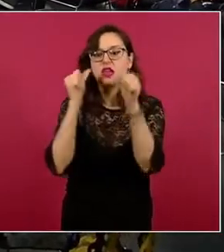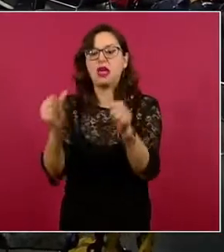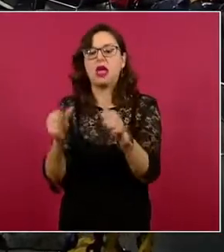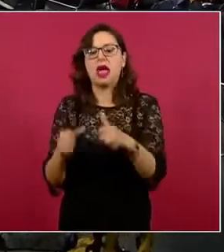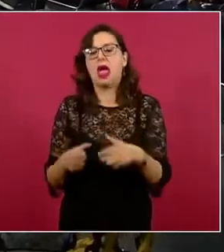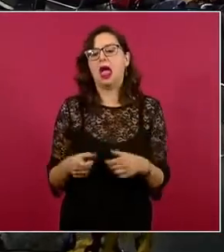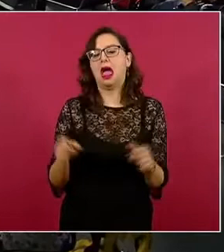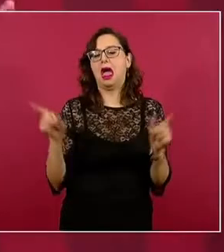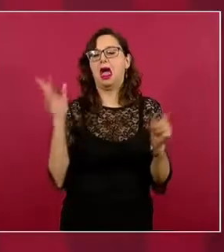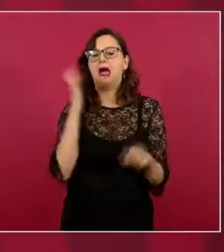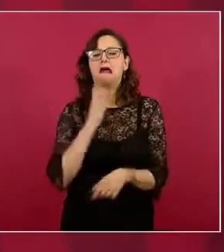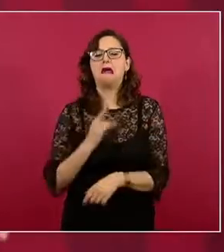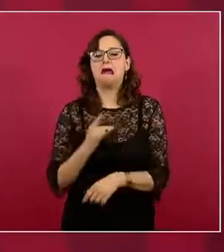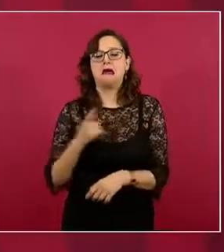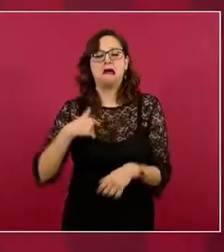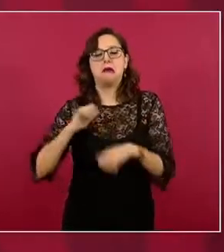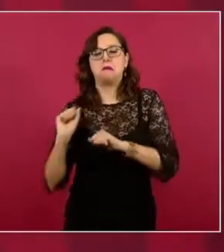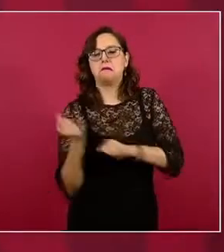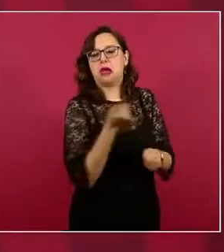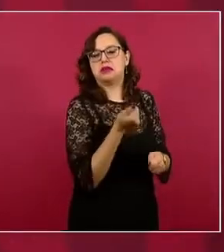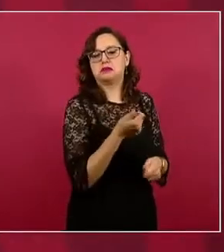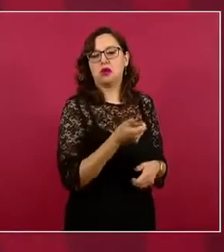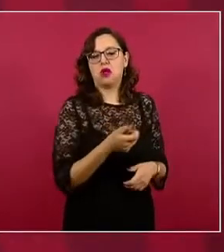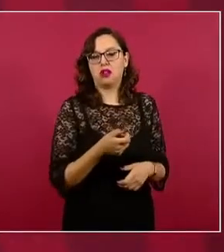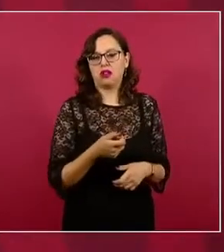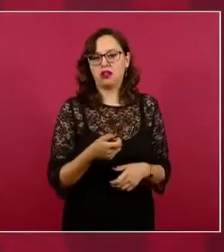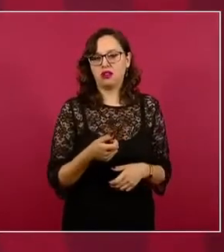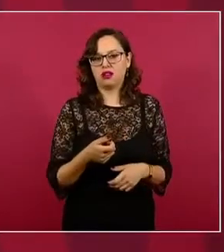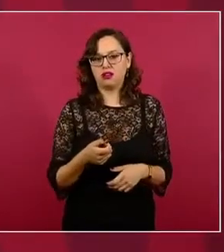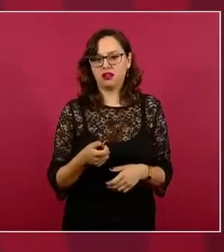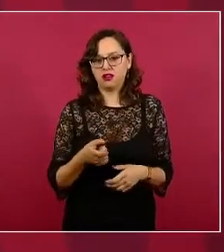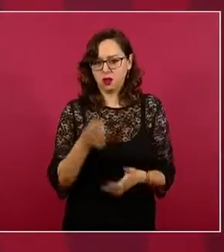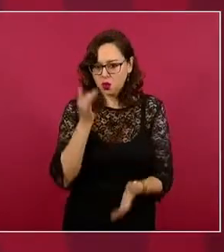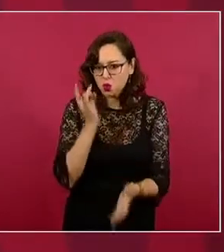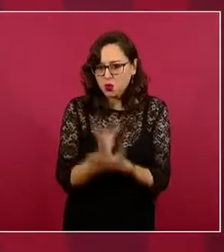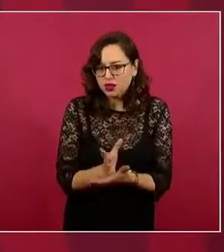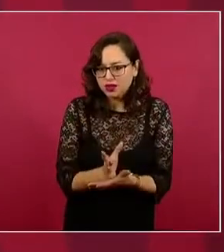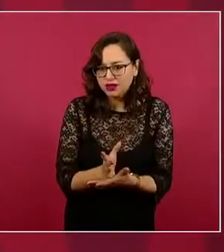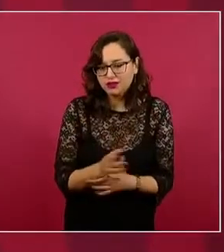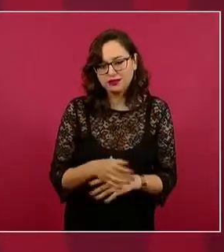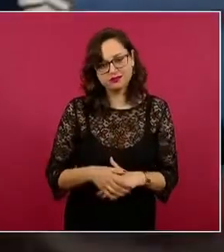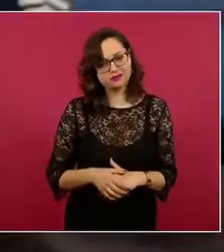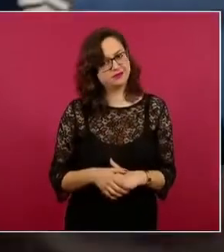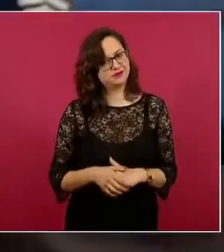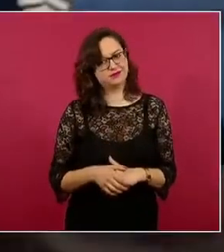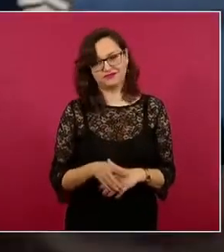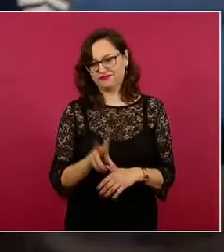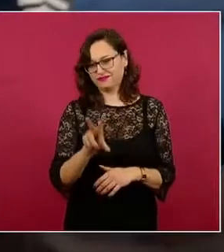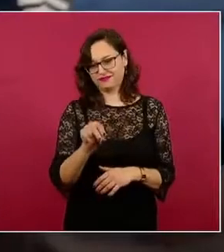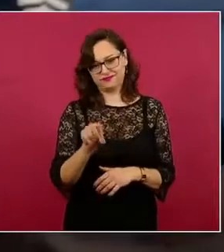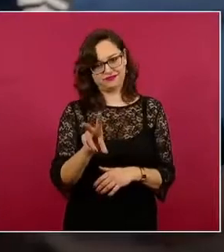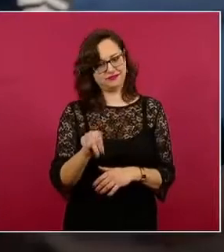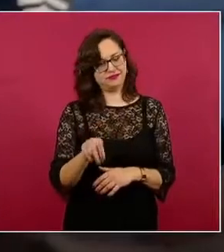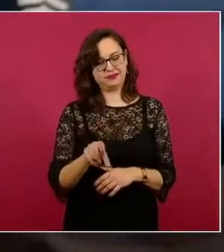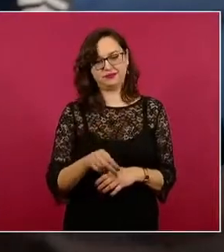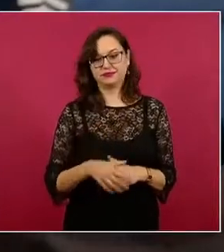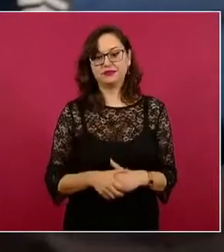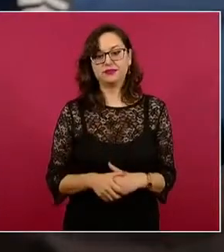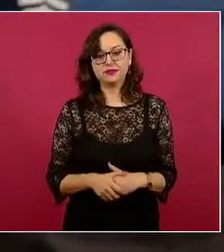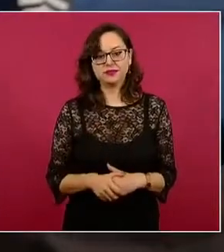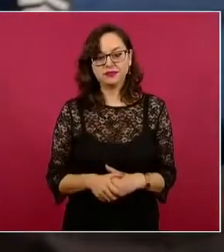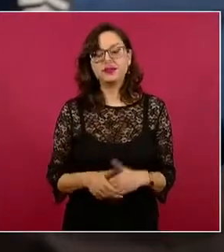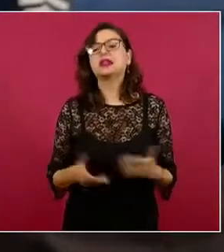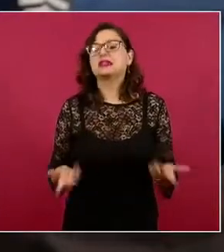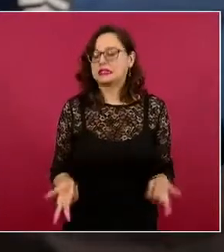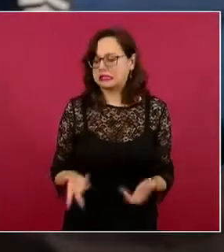simplificar, ¿no? A ese extremo que lo estás haciendo, que voy a Sonora al béisbol. No, en algún momento cuando usted fue, claro que